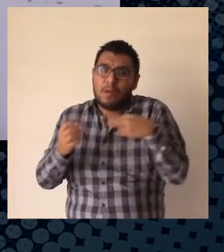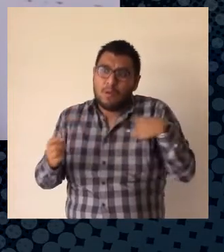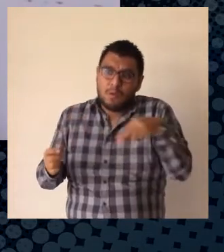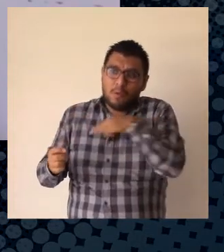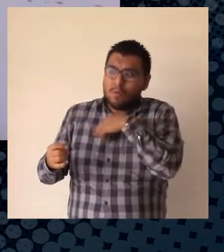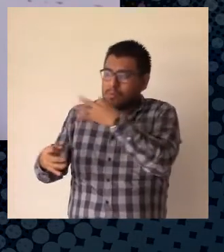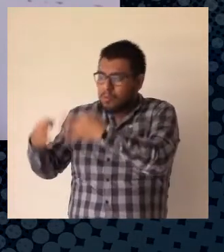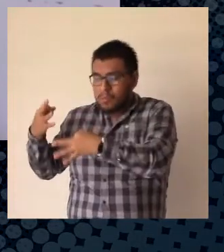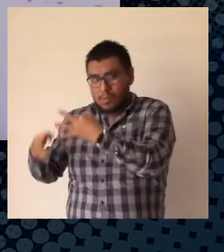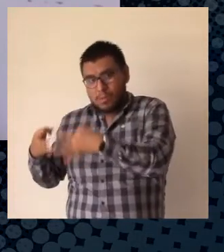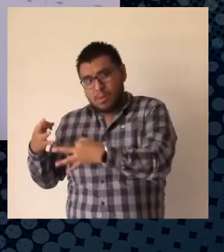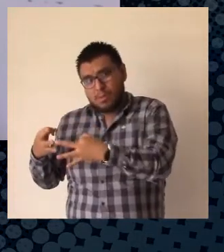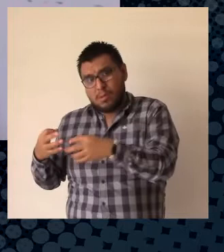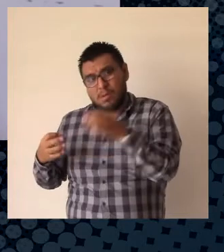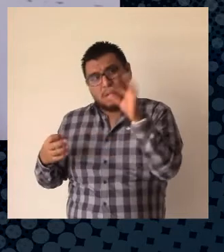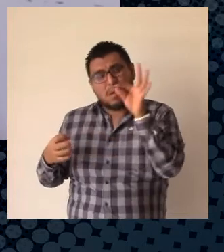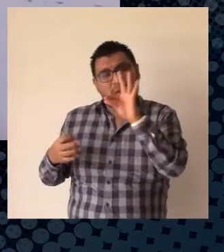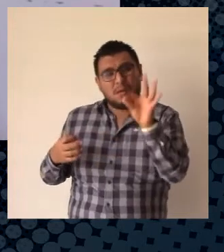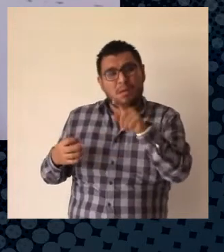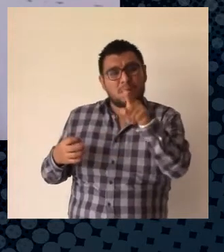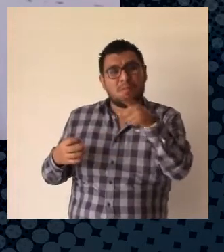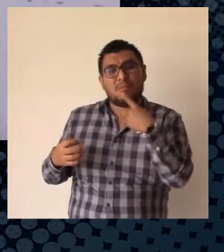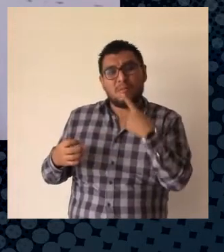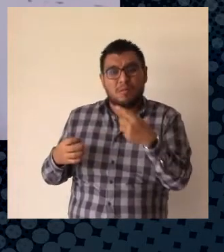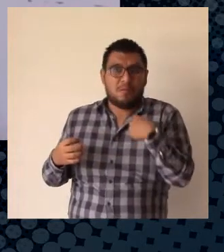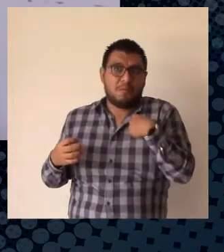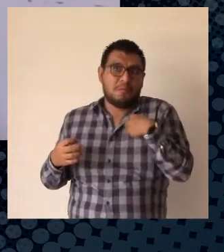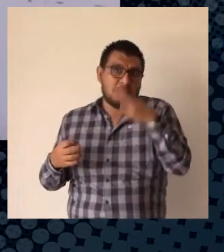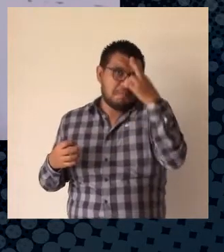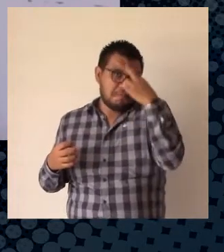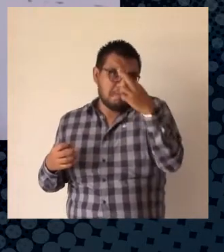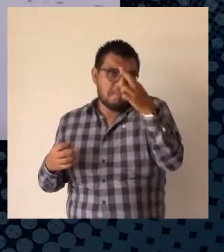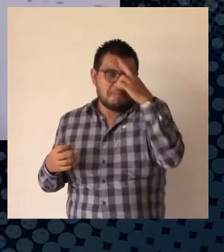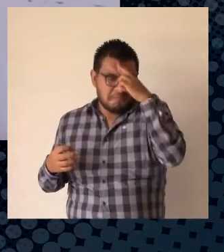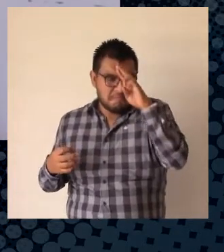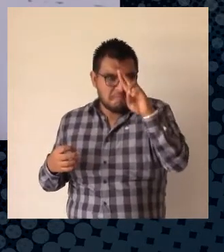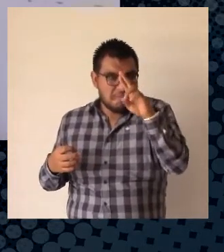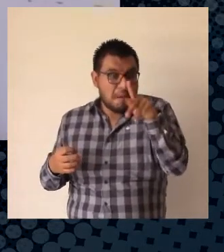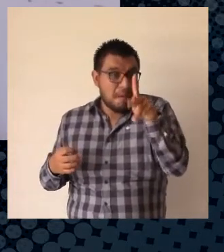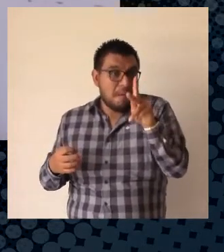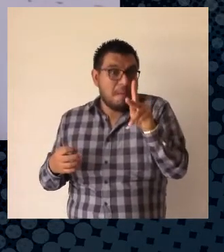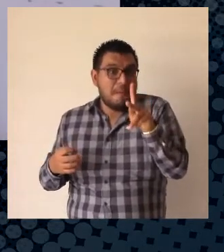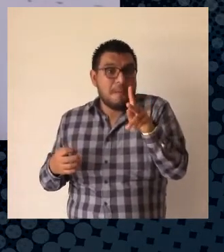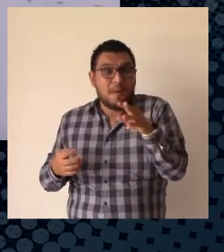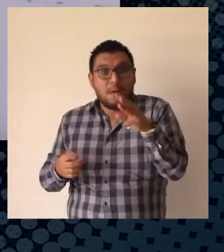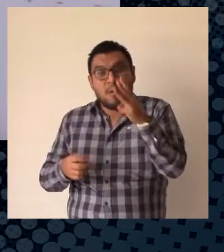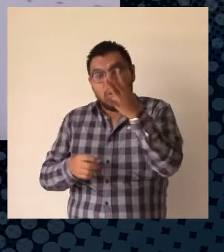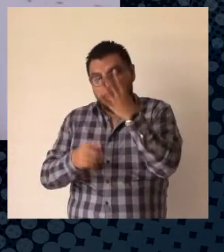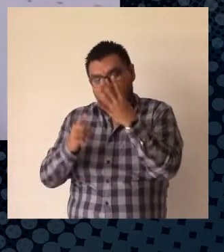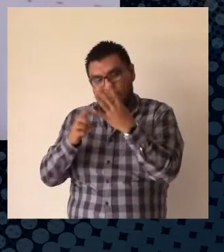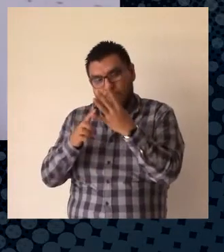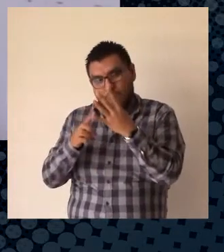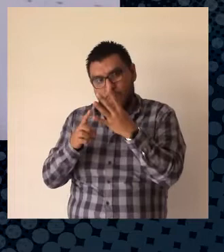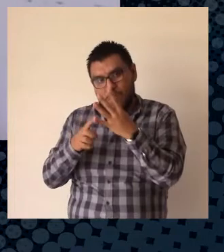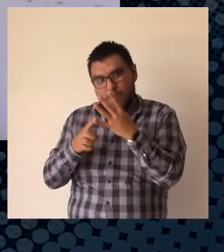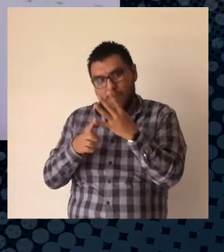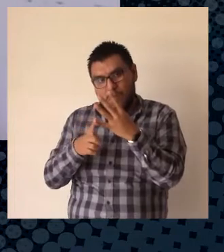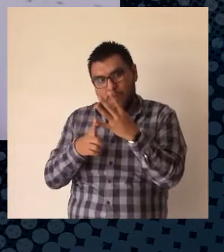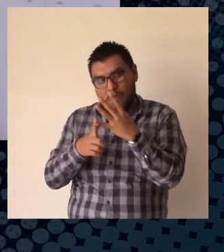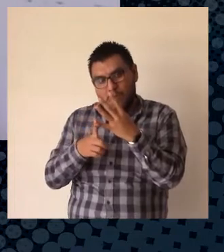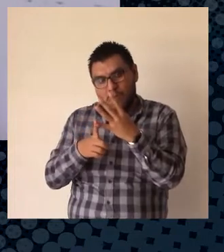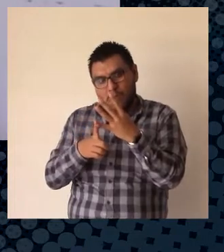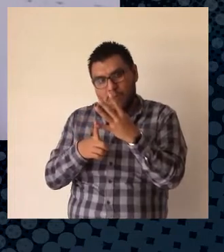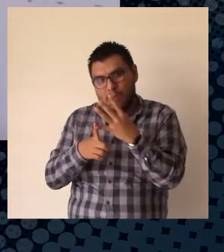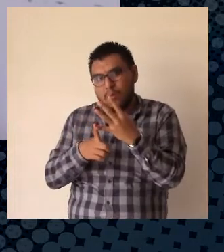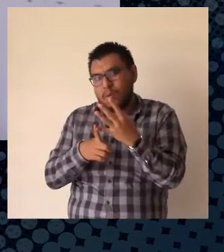juzgados. Quizá usted diga, tengo razón, pero aquí es donde vamos a la cuarta parte, es la